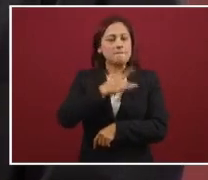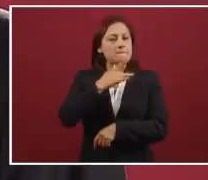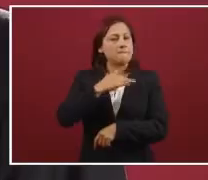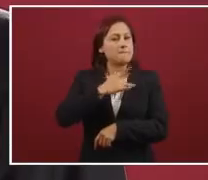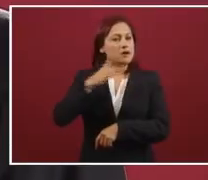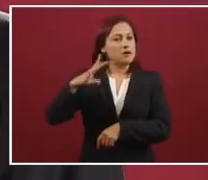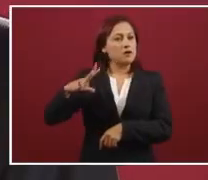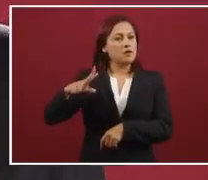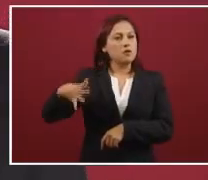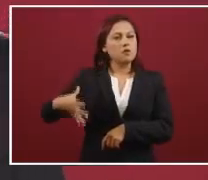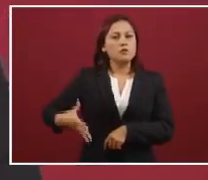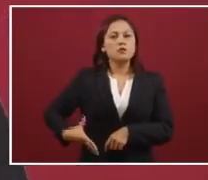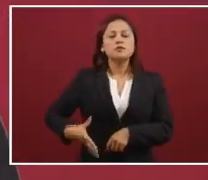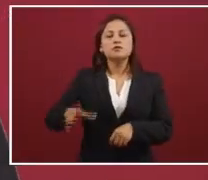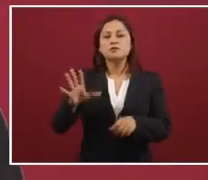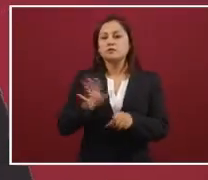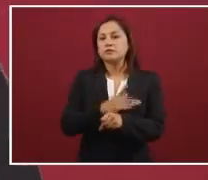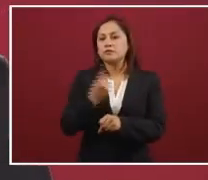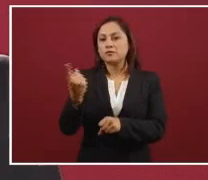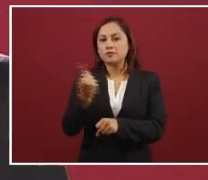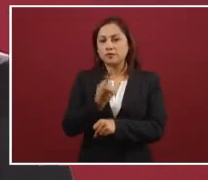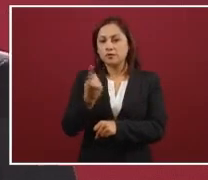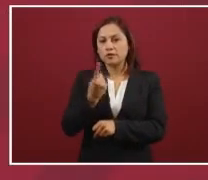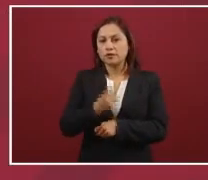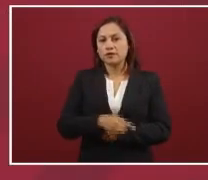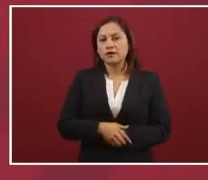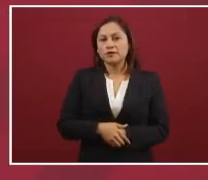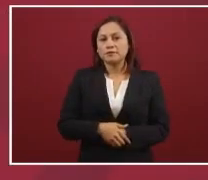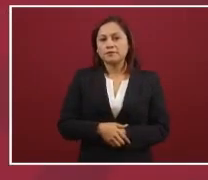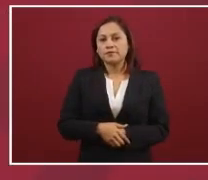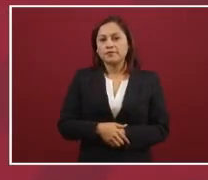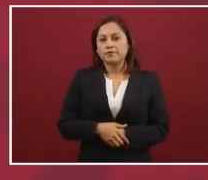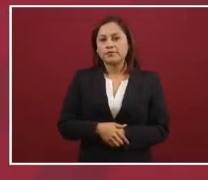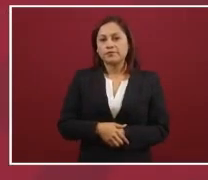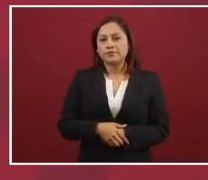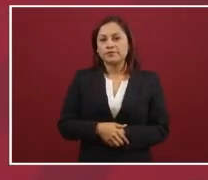de que el gobierno estaba al servicio